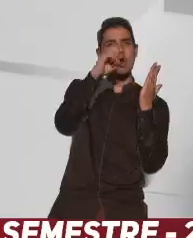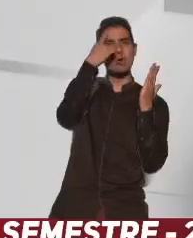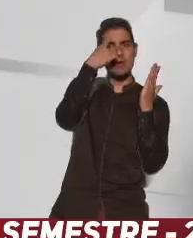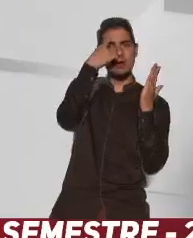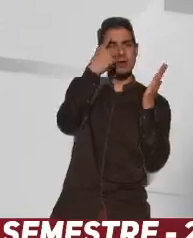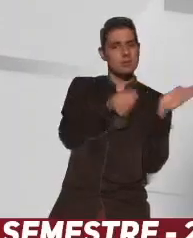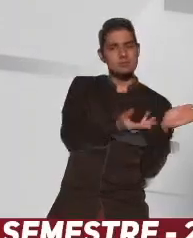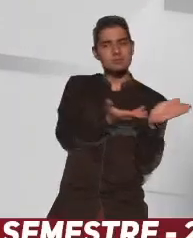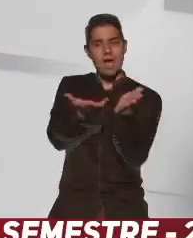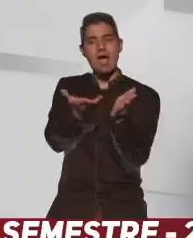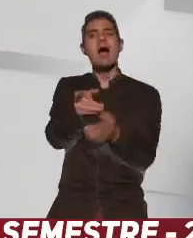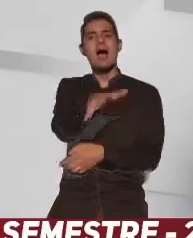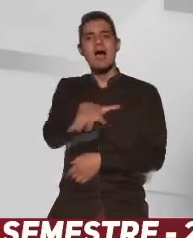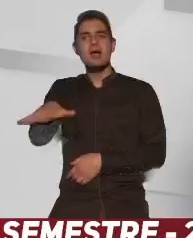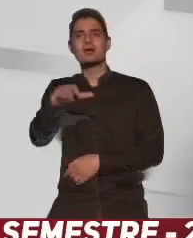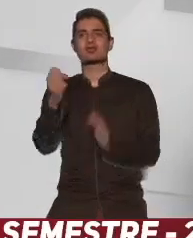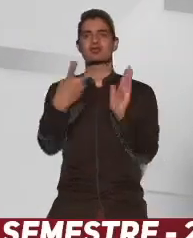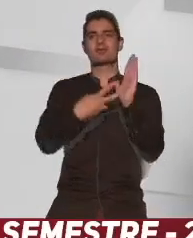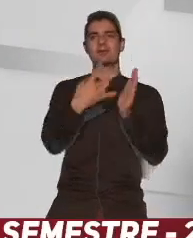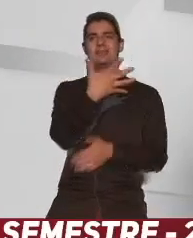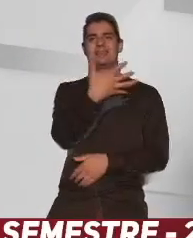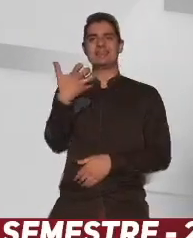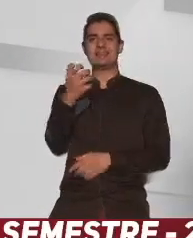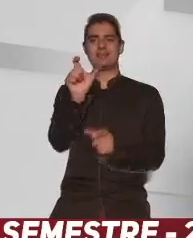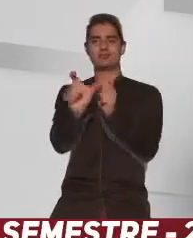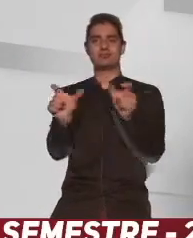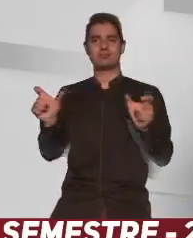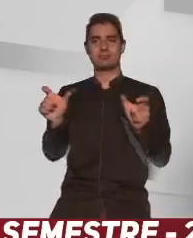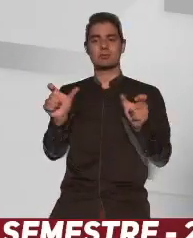efectivos con un costo total de